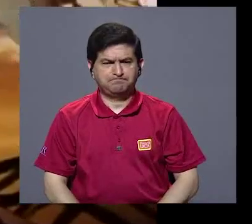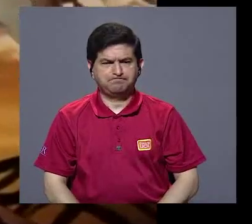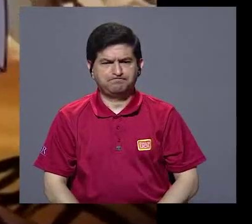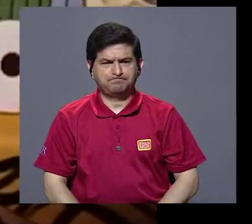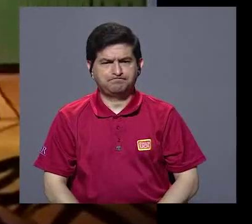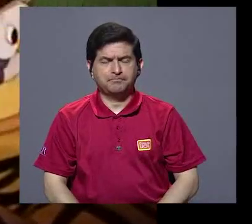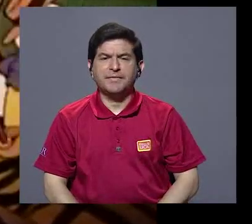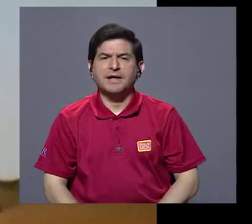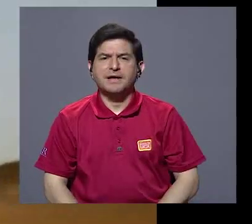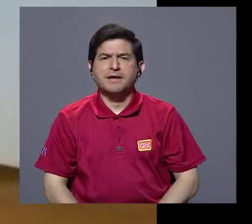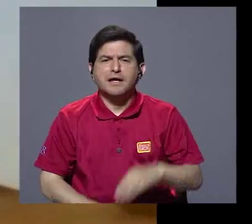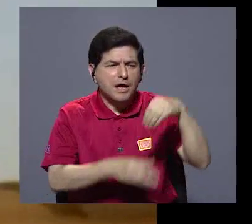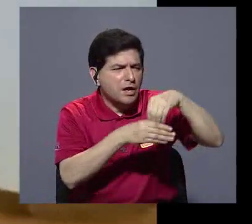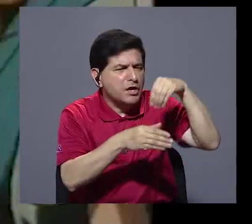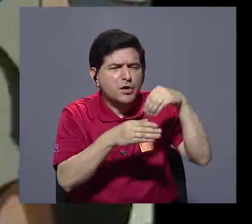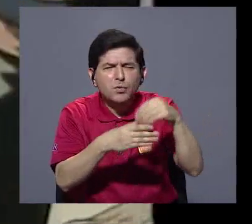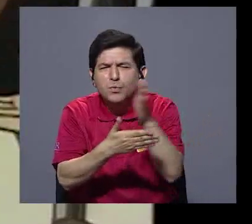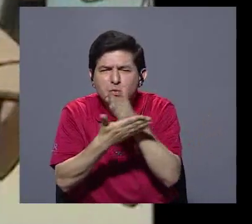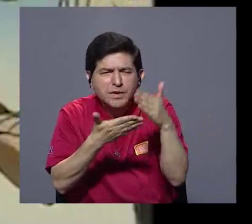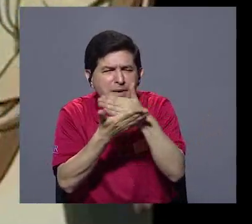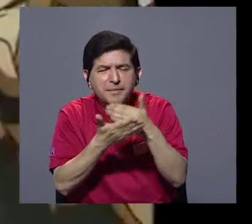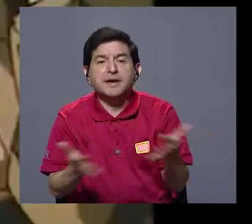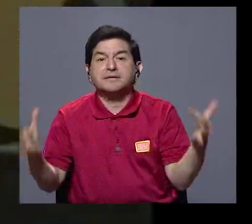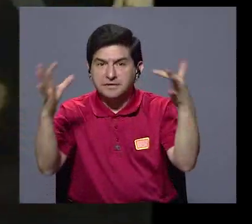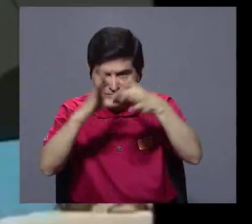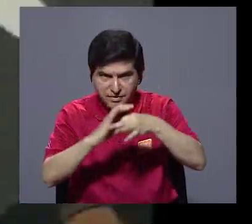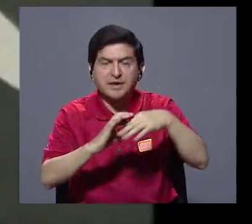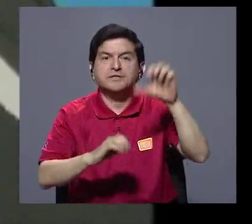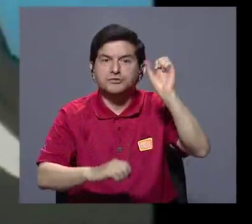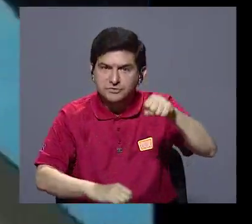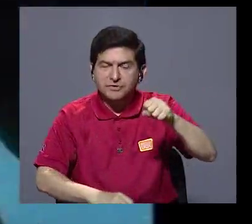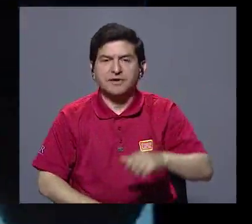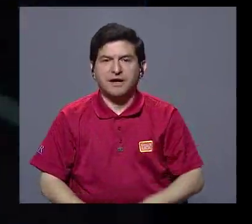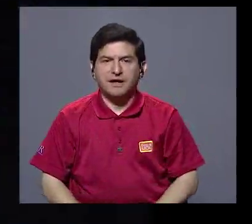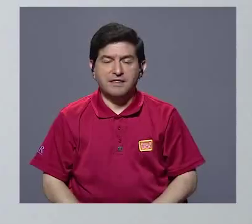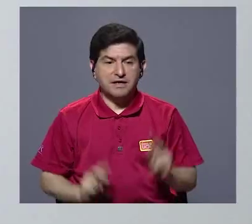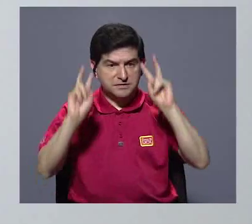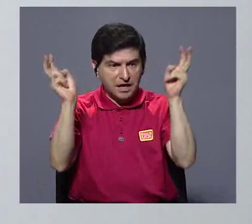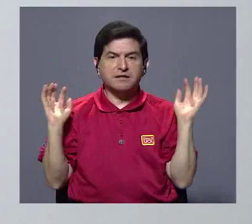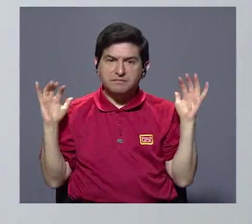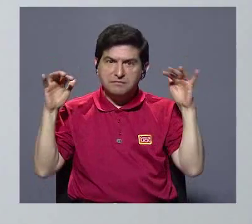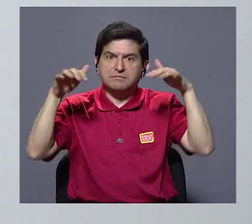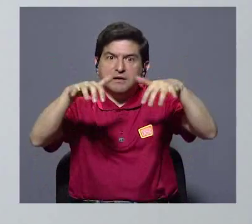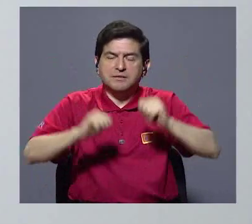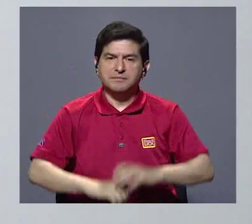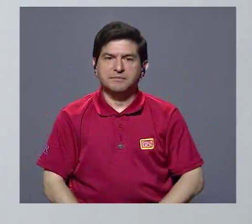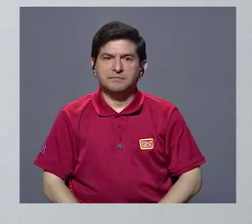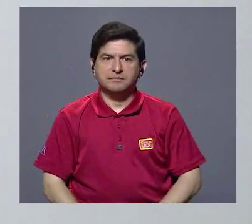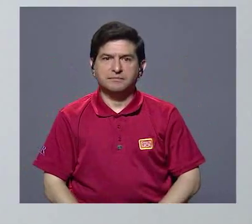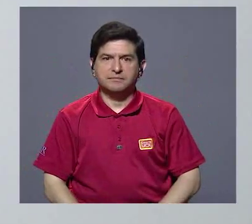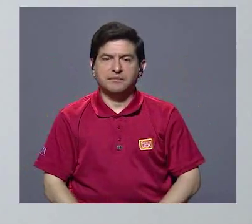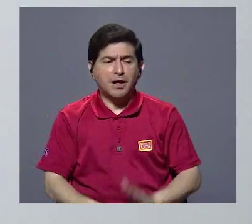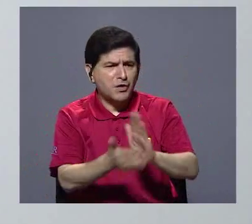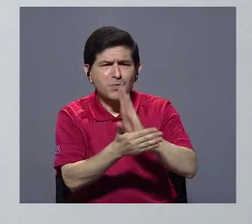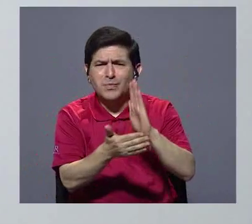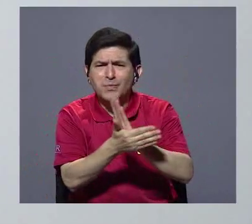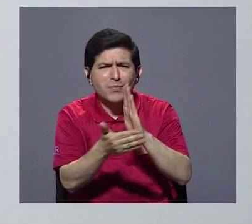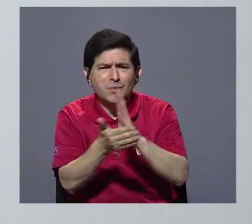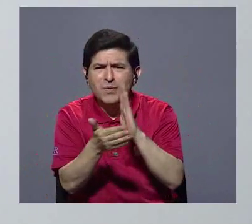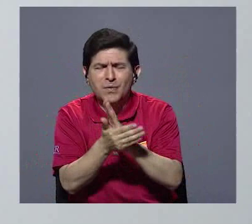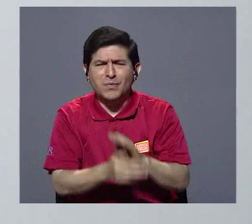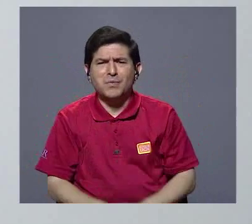digamos, que incluye muchos pasajes que tienen que ver con el tema de la migración, ¿verdad? Muchos documentos